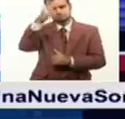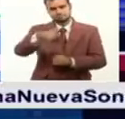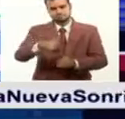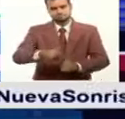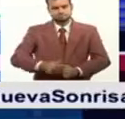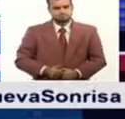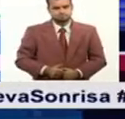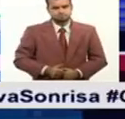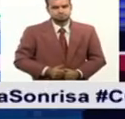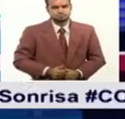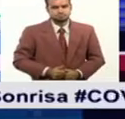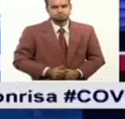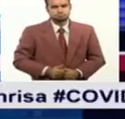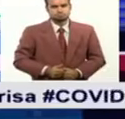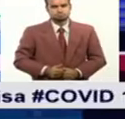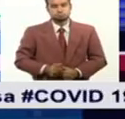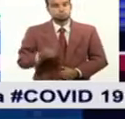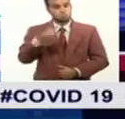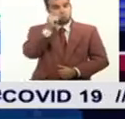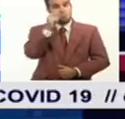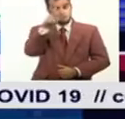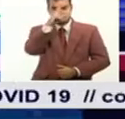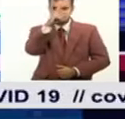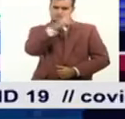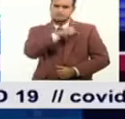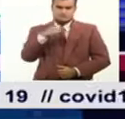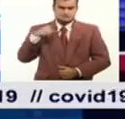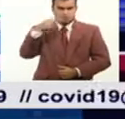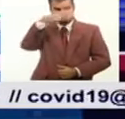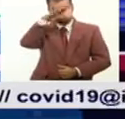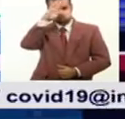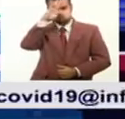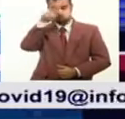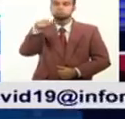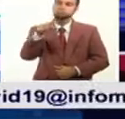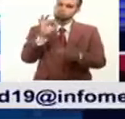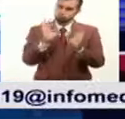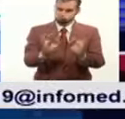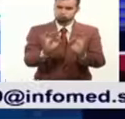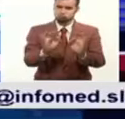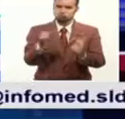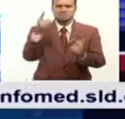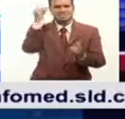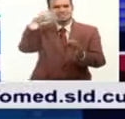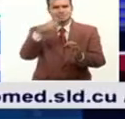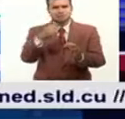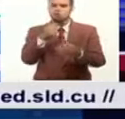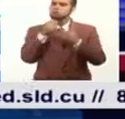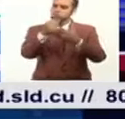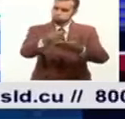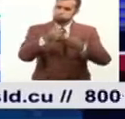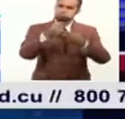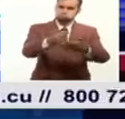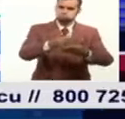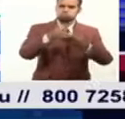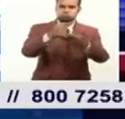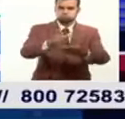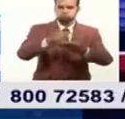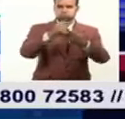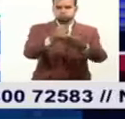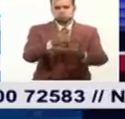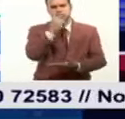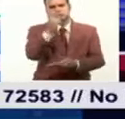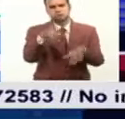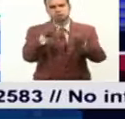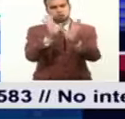epidemiología, uno de esos tantos médicos cubanos que también ha prestado asistencia y colaboración